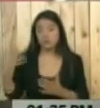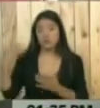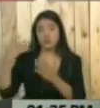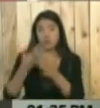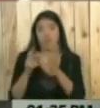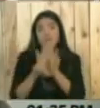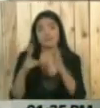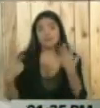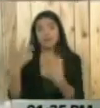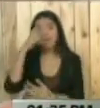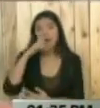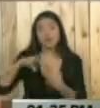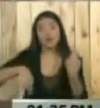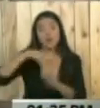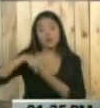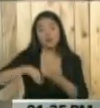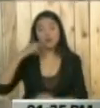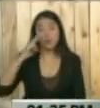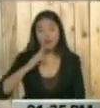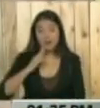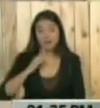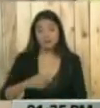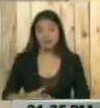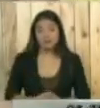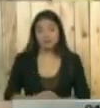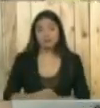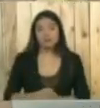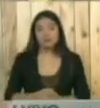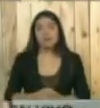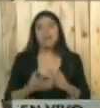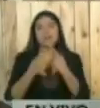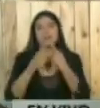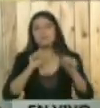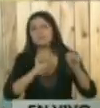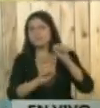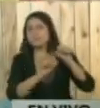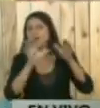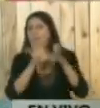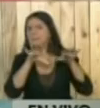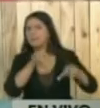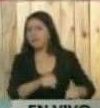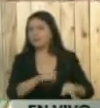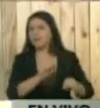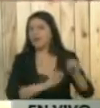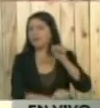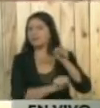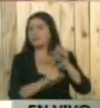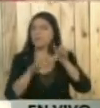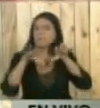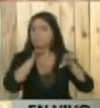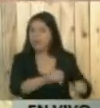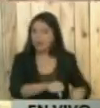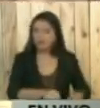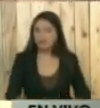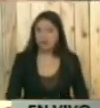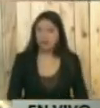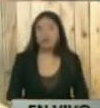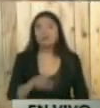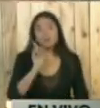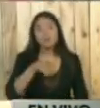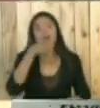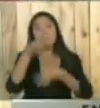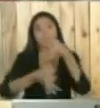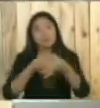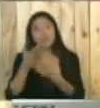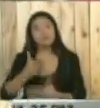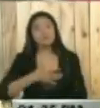años, la revolución bolivariana se ha declarado anticapitalista y antiimperialista. Asimismo, se ha destacado